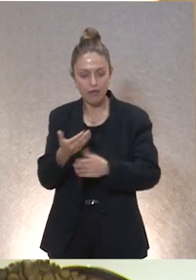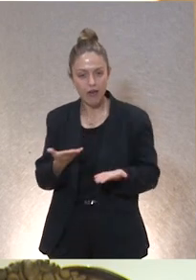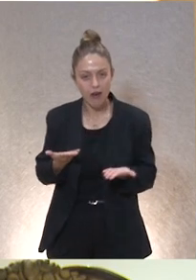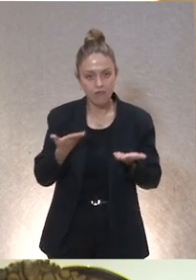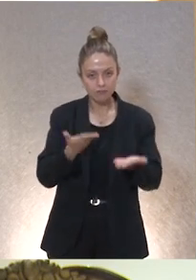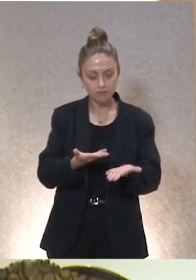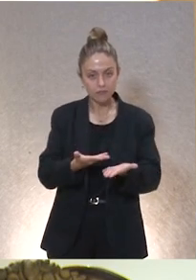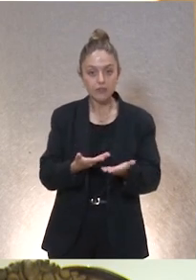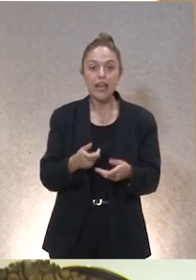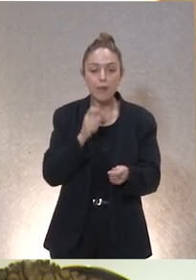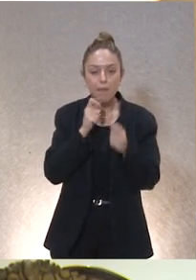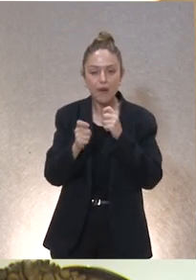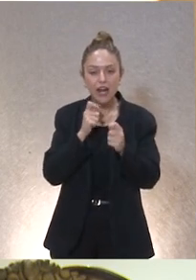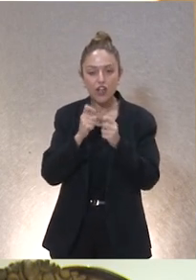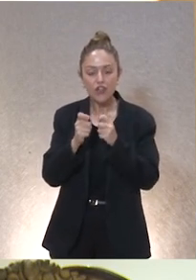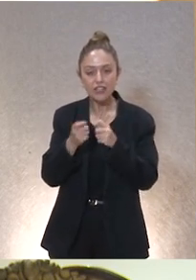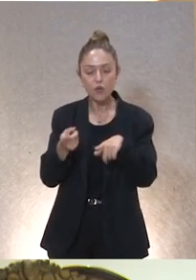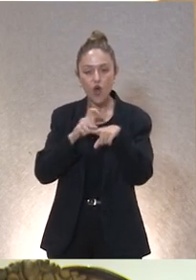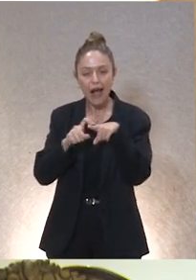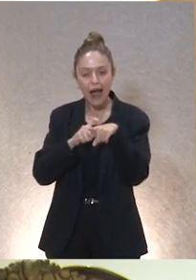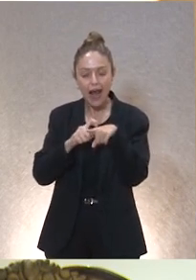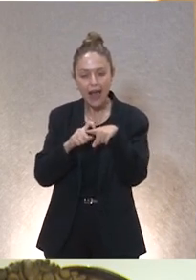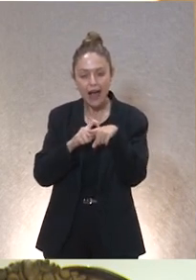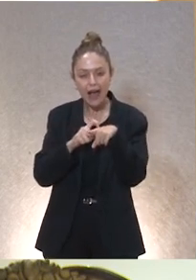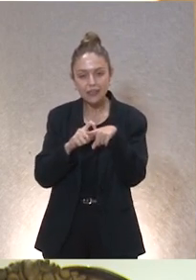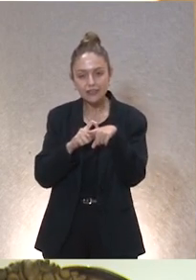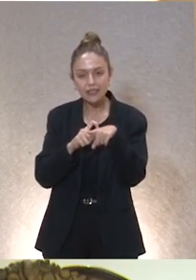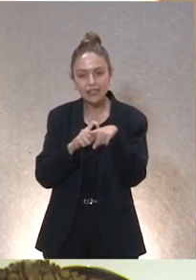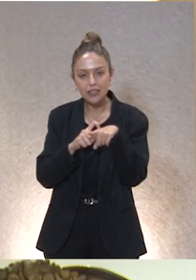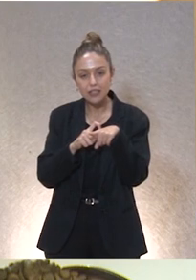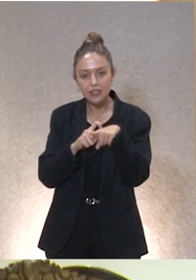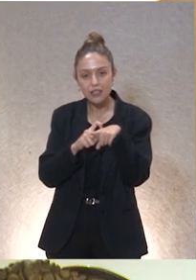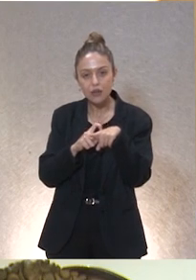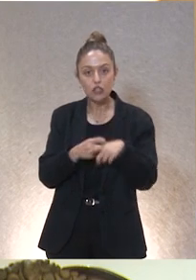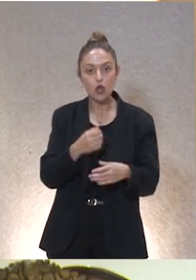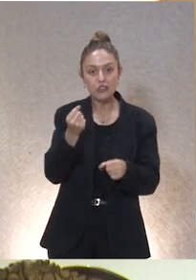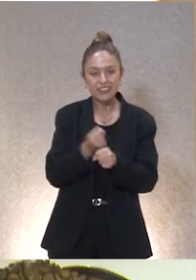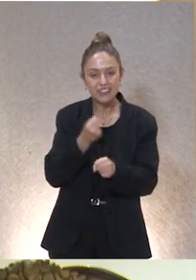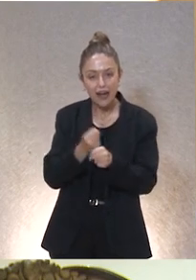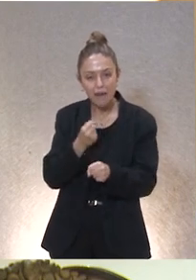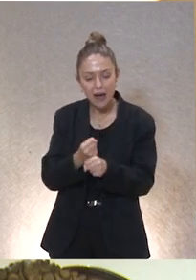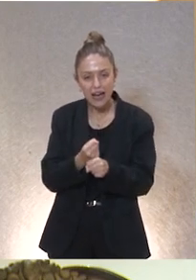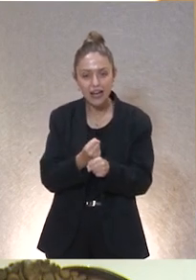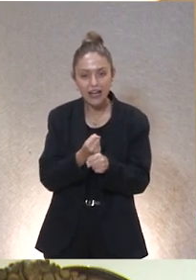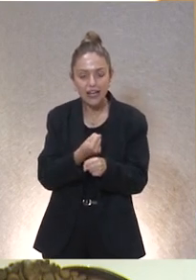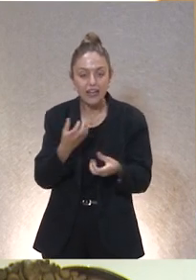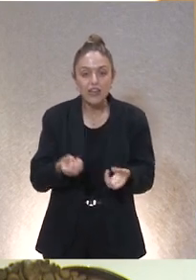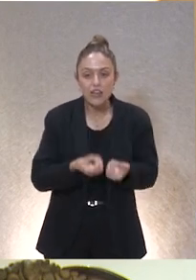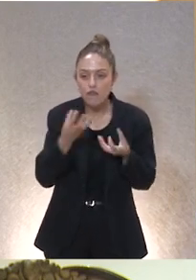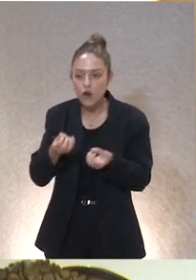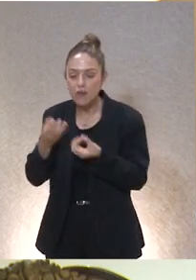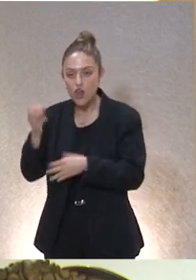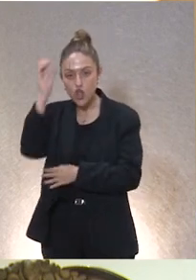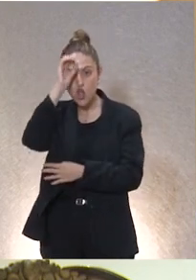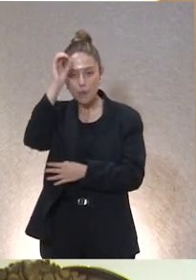el periodismo acredita su carácter cuando los significantes de su trabajo información u opinión